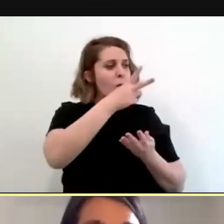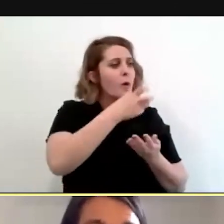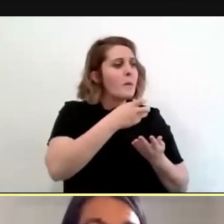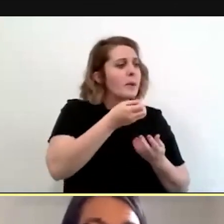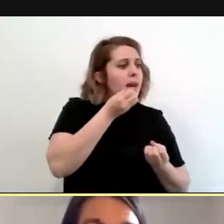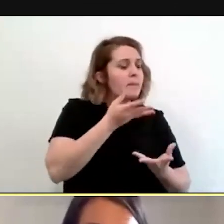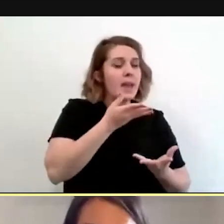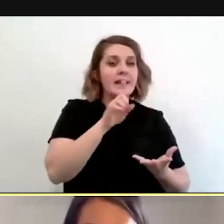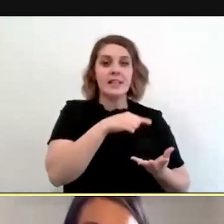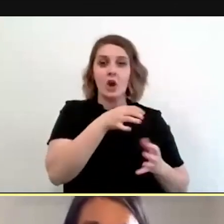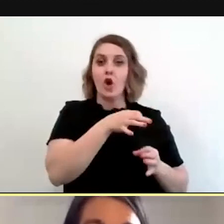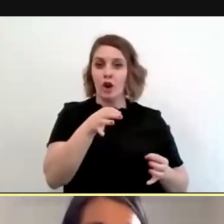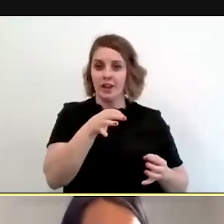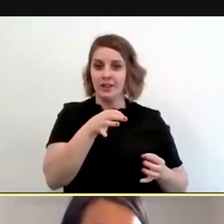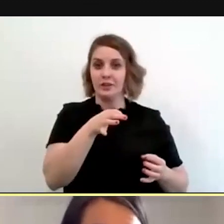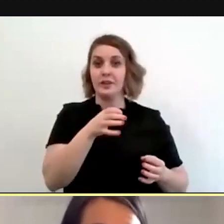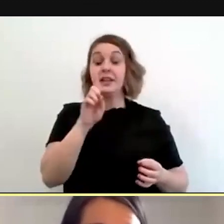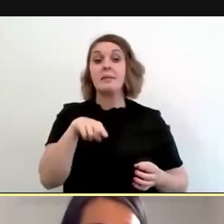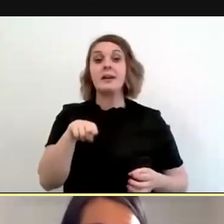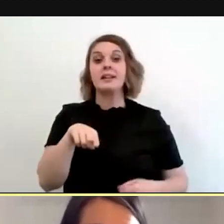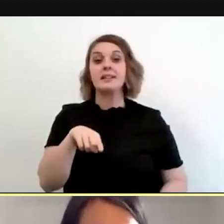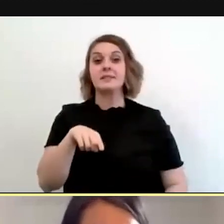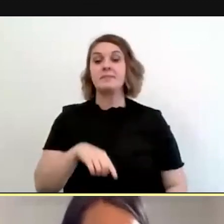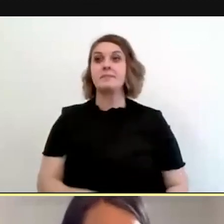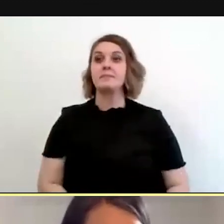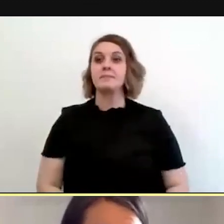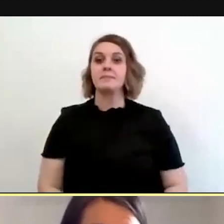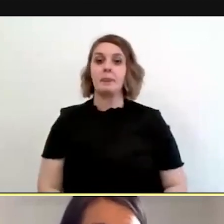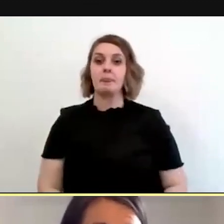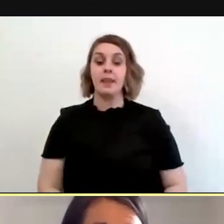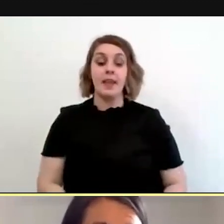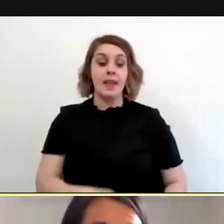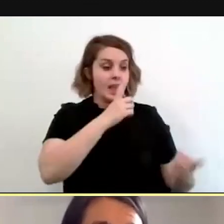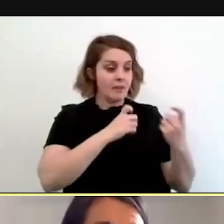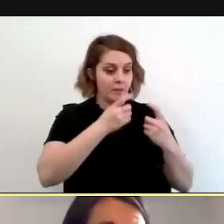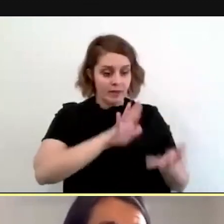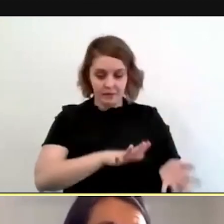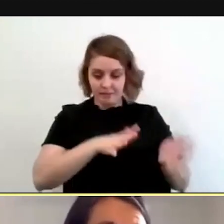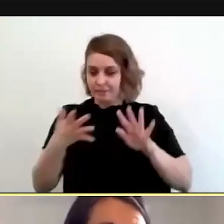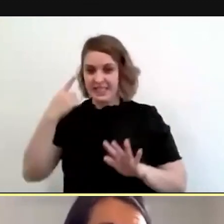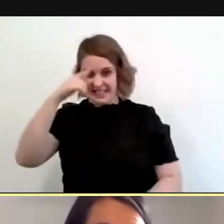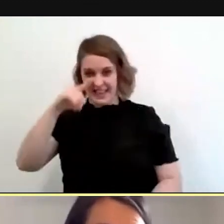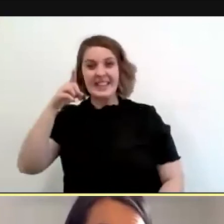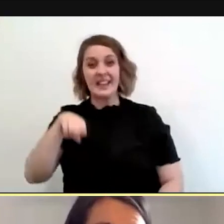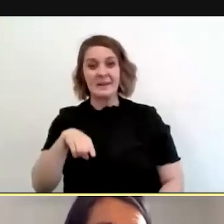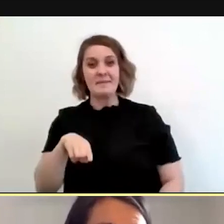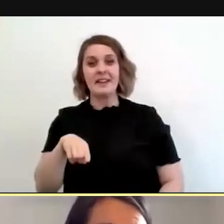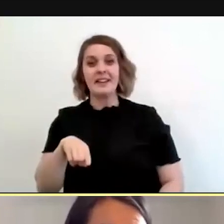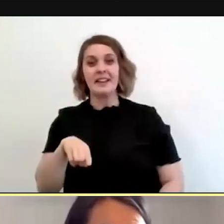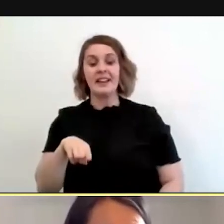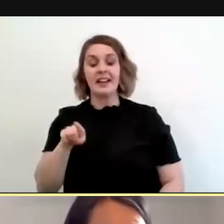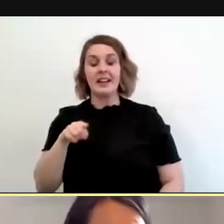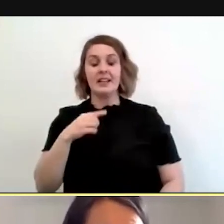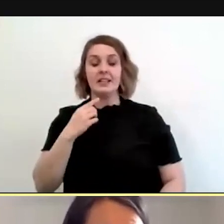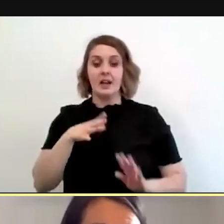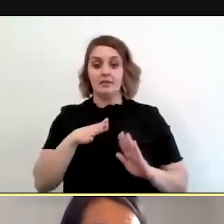último, tiene que saber aplicar esa información. Eso es nuestra línea de trabajo en